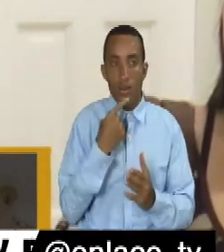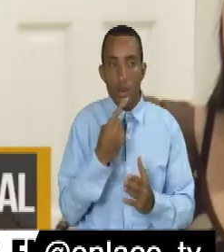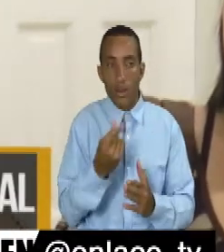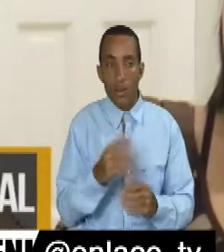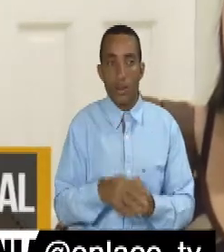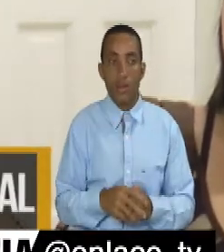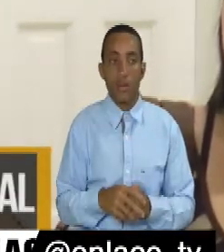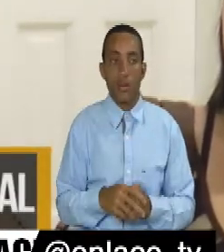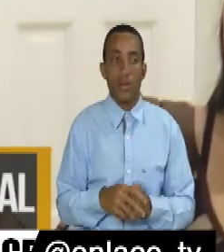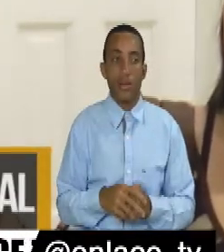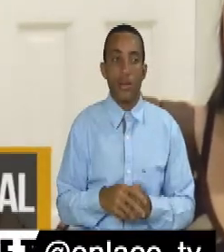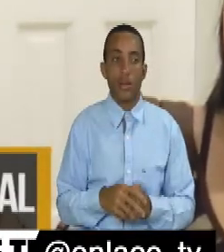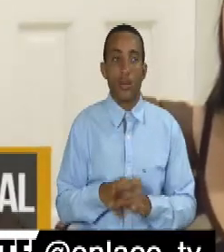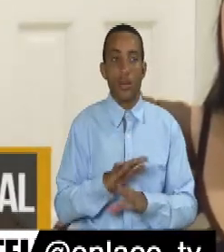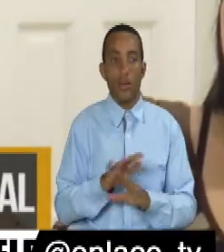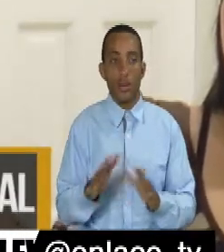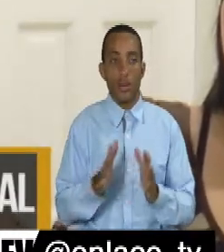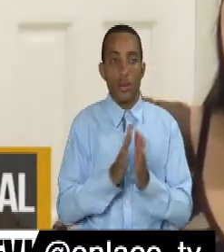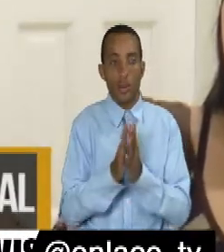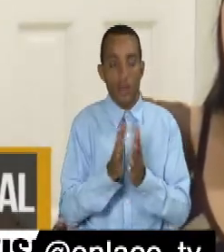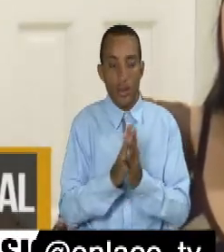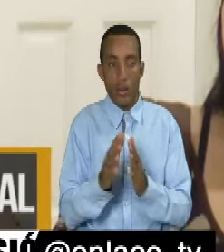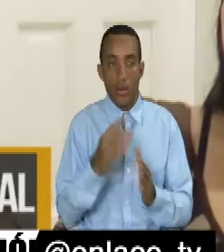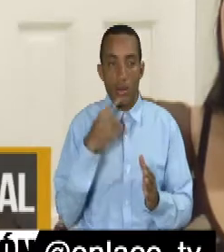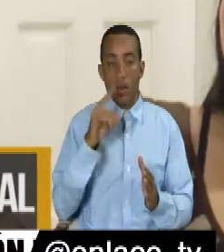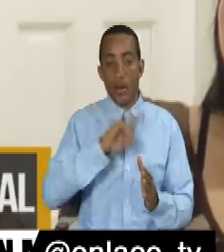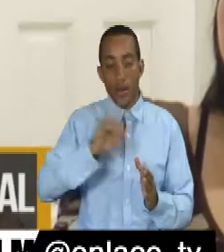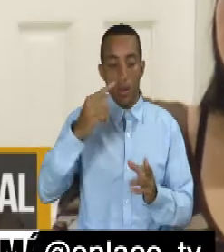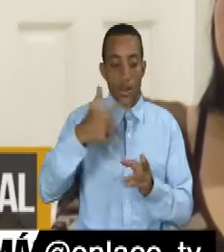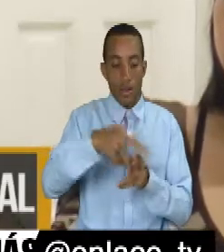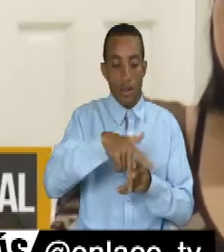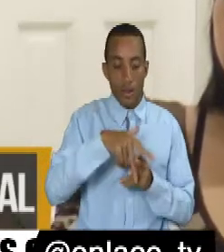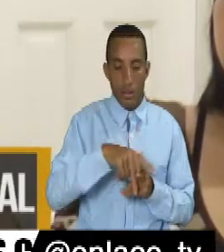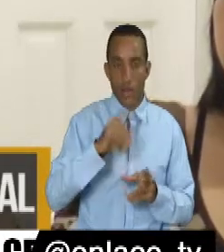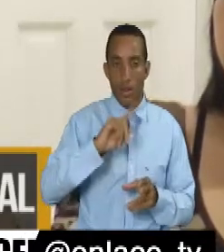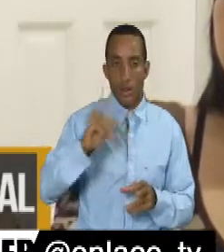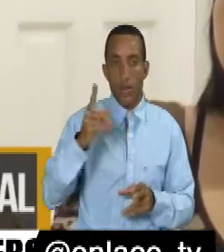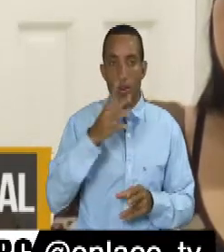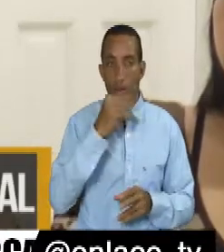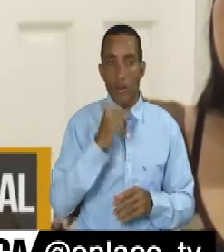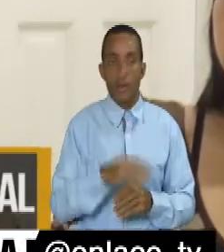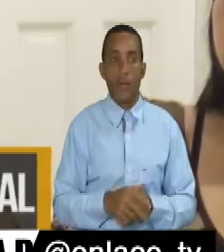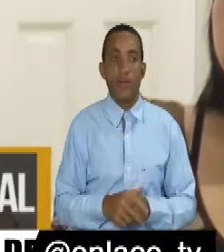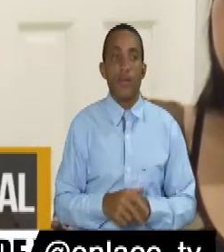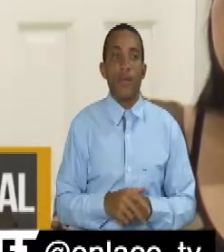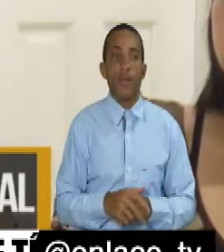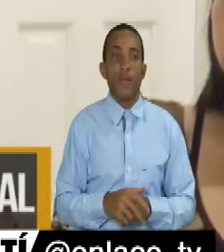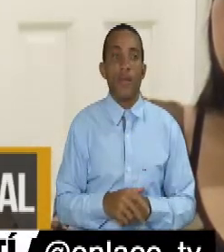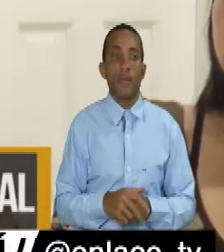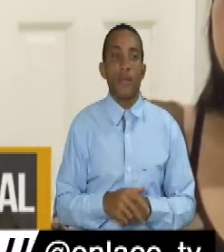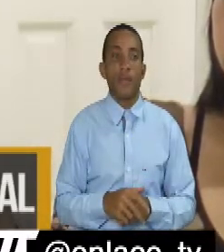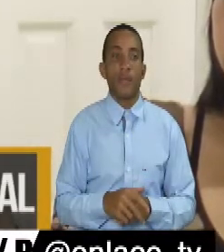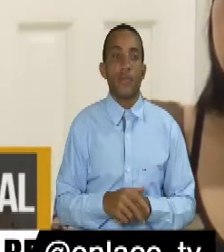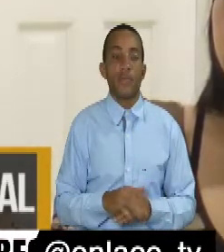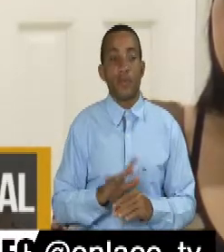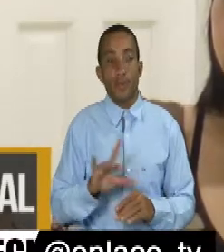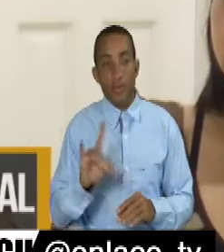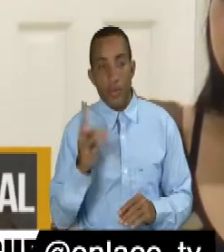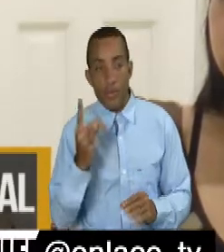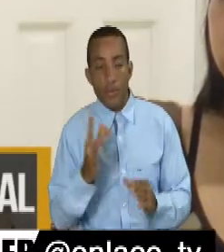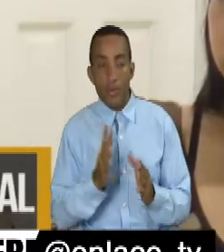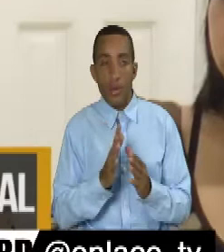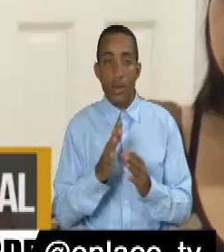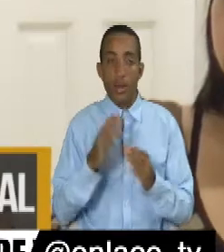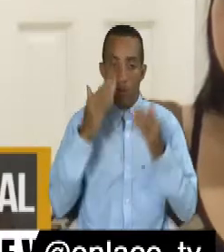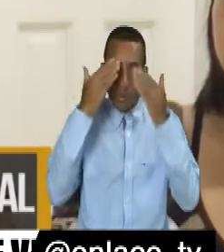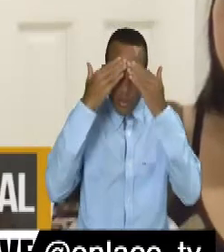hay motivación para restringir la movilidad ese día para el parrillero de motocicleta. Luego, si es un certamen democrático,